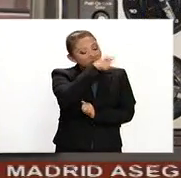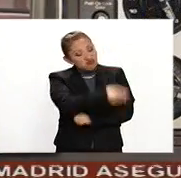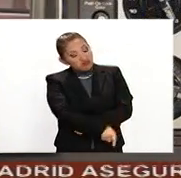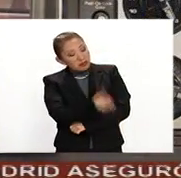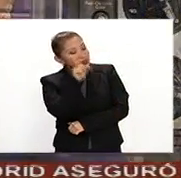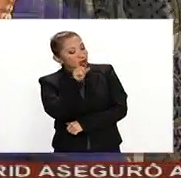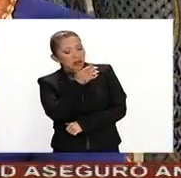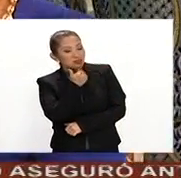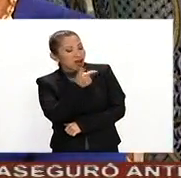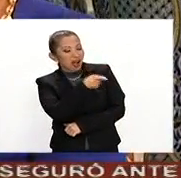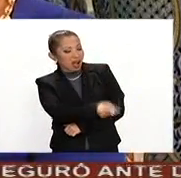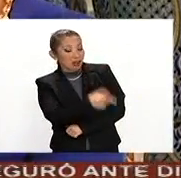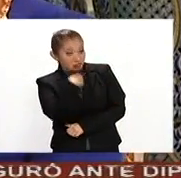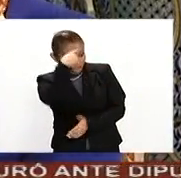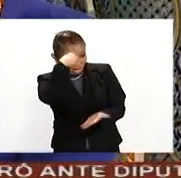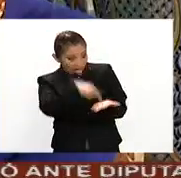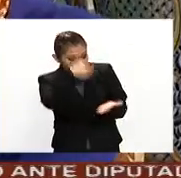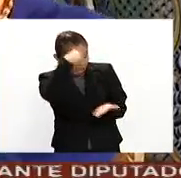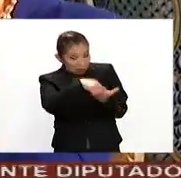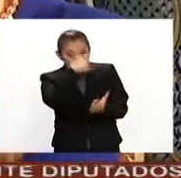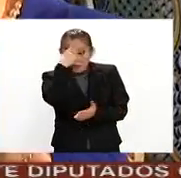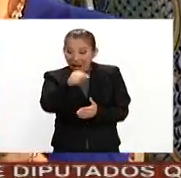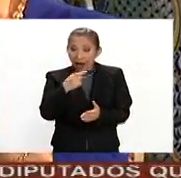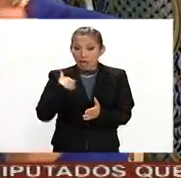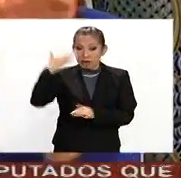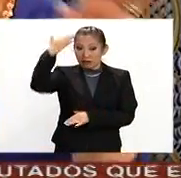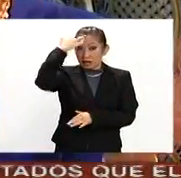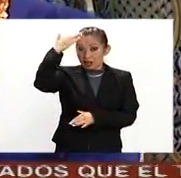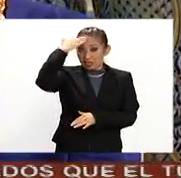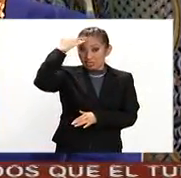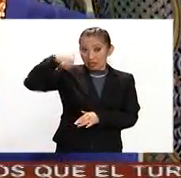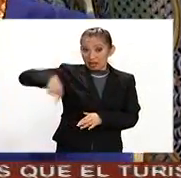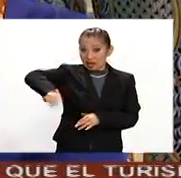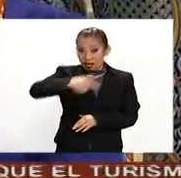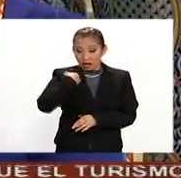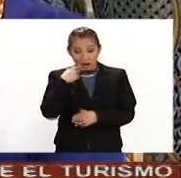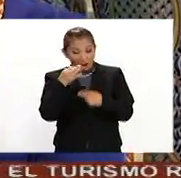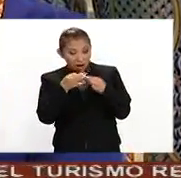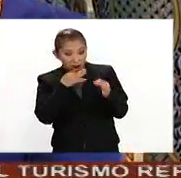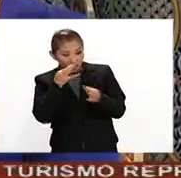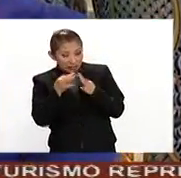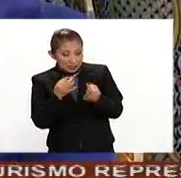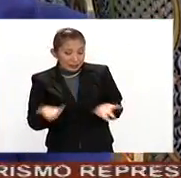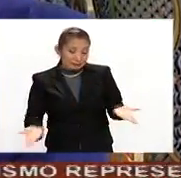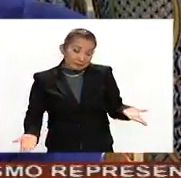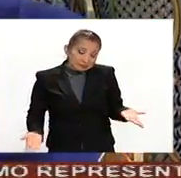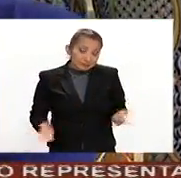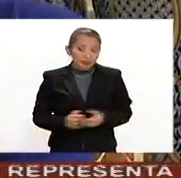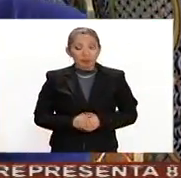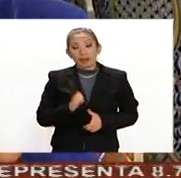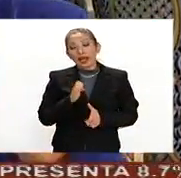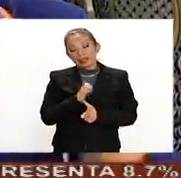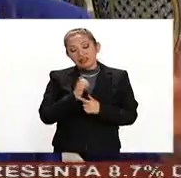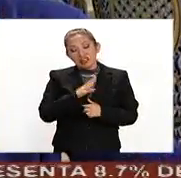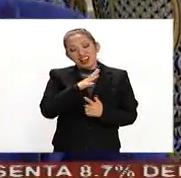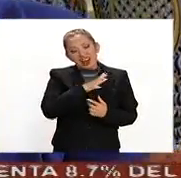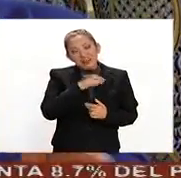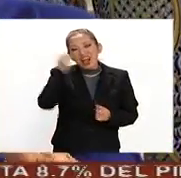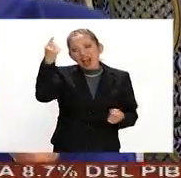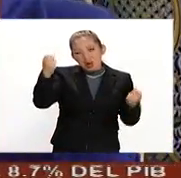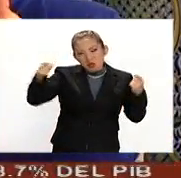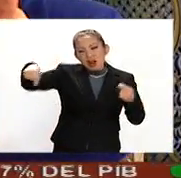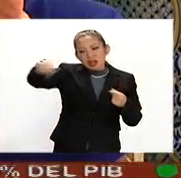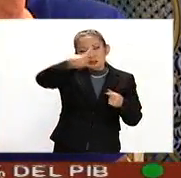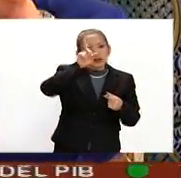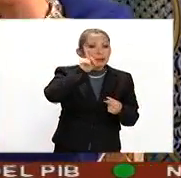mujeres no teníamos credibilidad para ser cabezas de un noticiero. Entonces sí habíamos varias